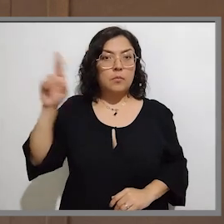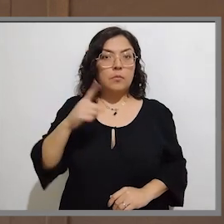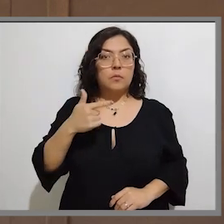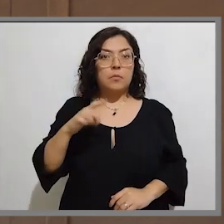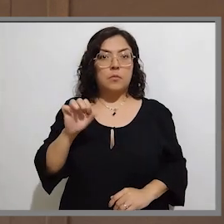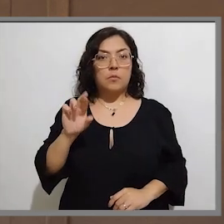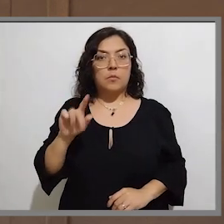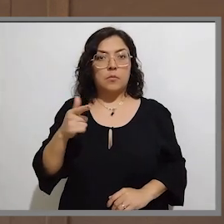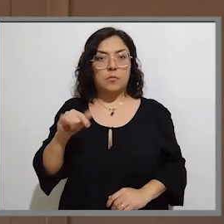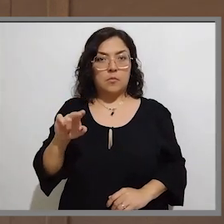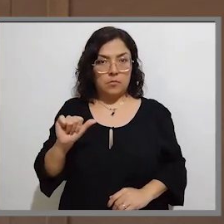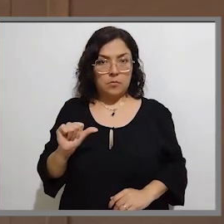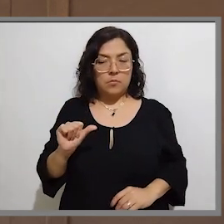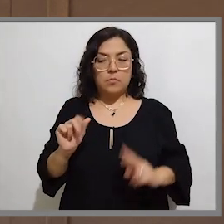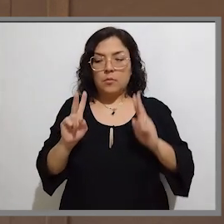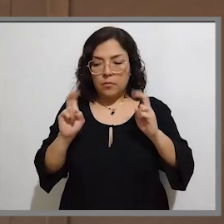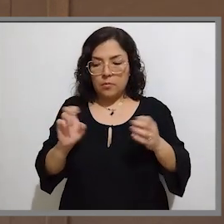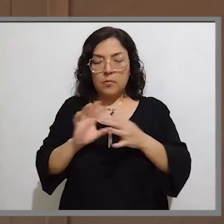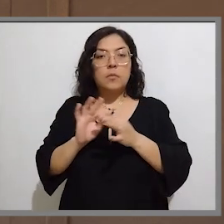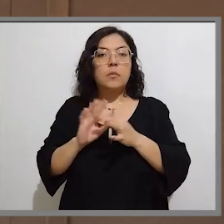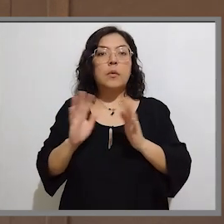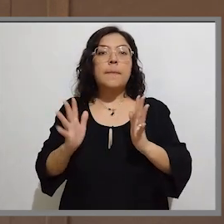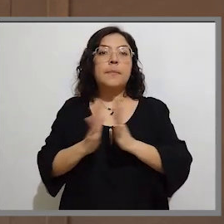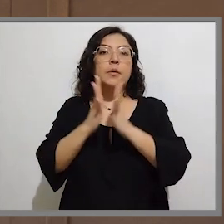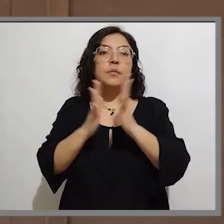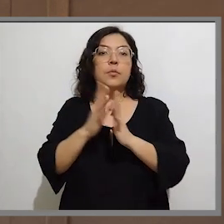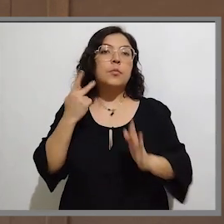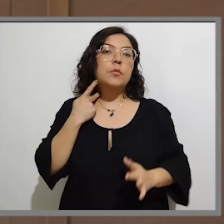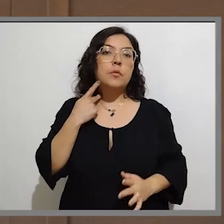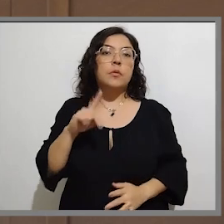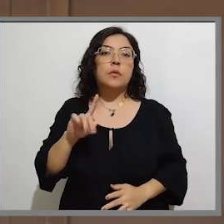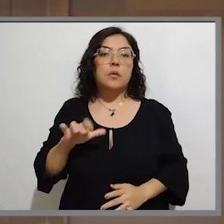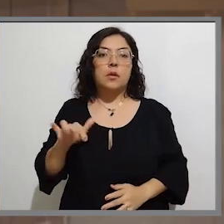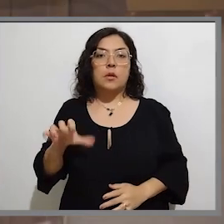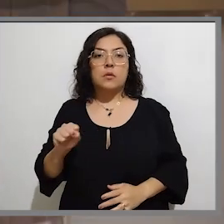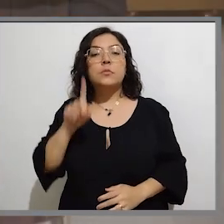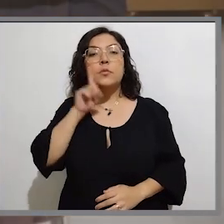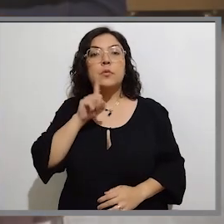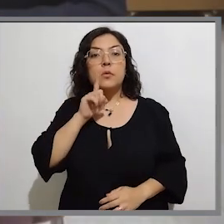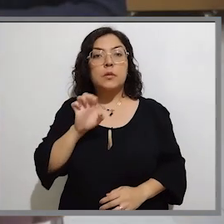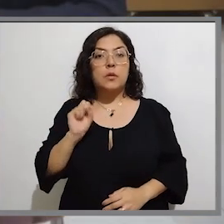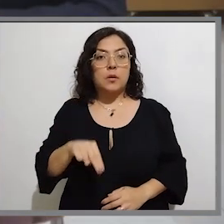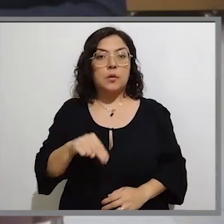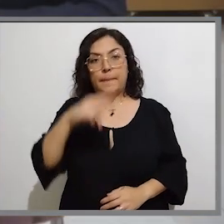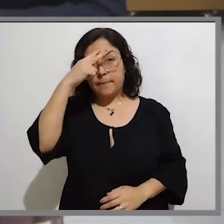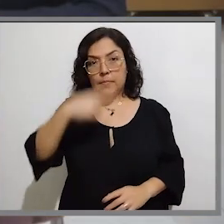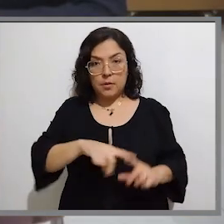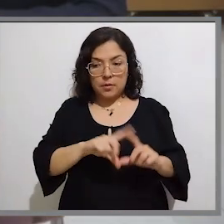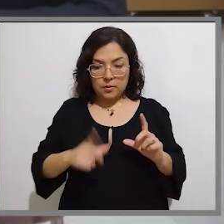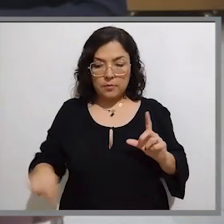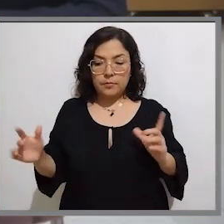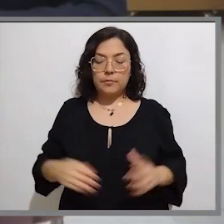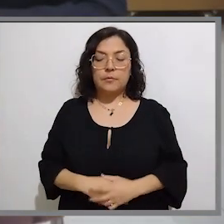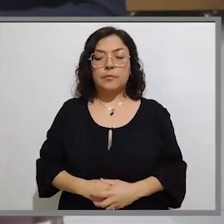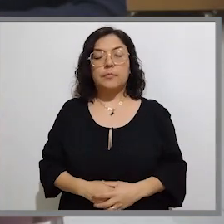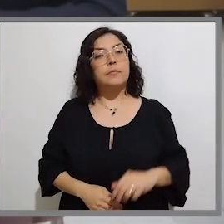Valle Ruiz, tenemos el artículo La participación política de las mujeres en México, presidentas municipales, avances y